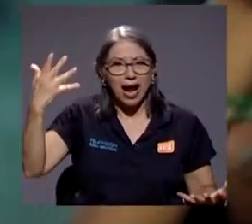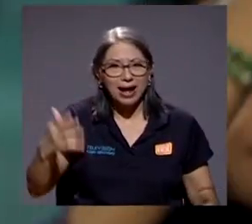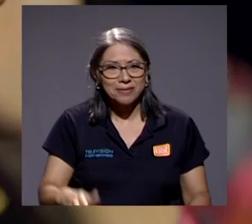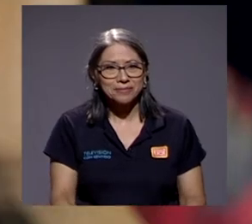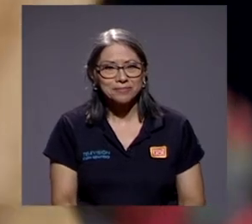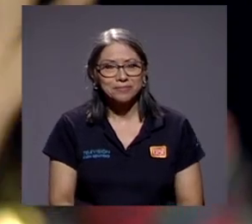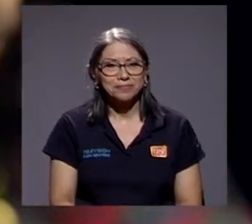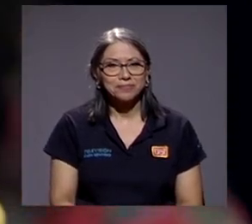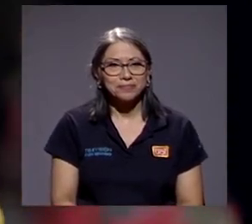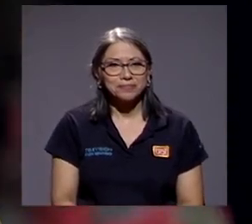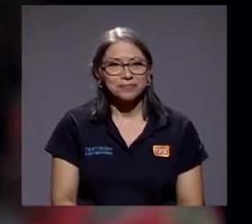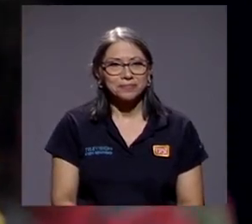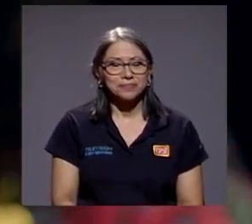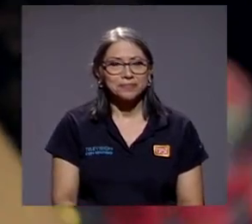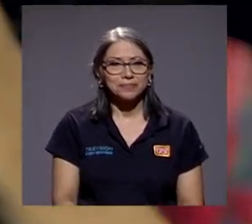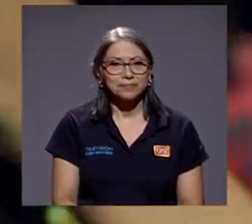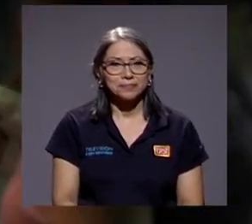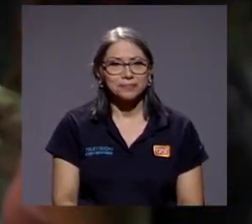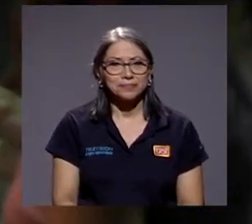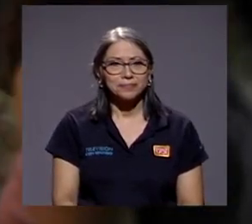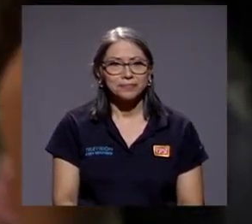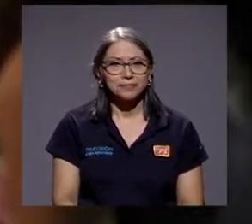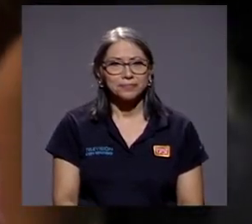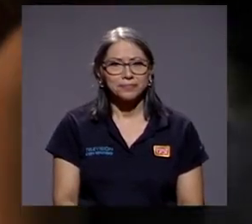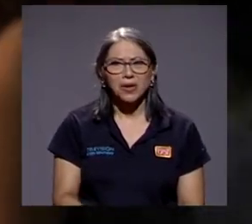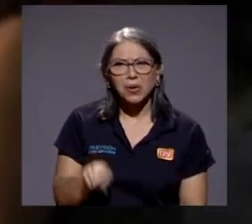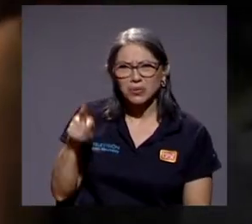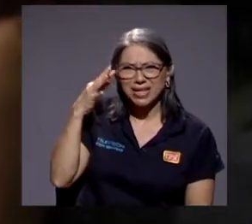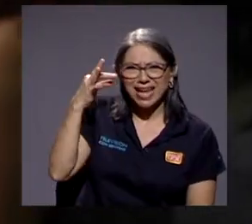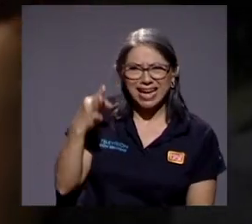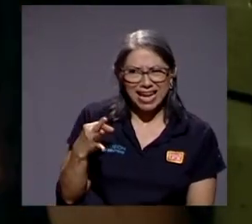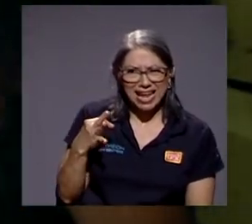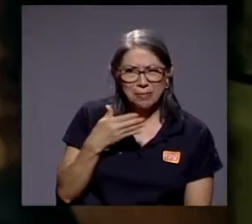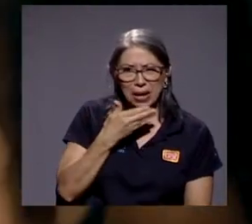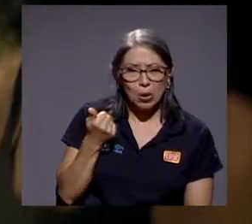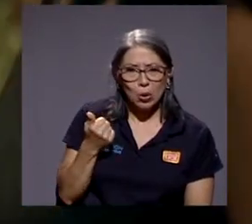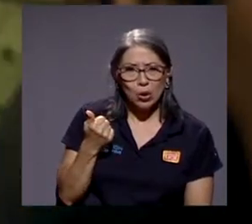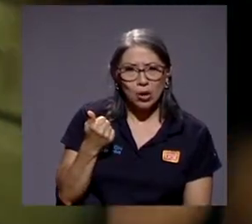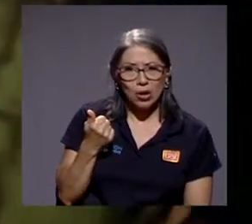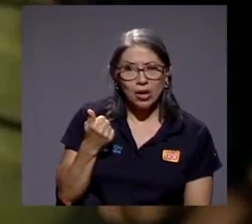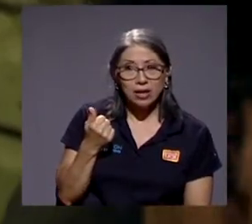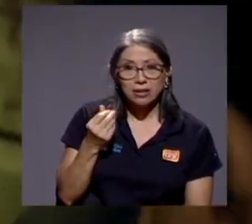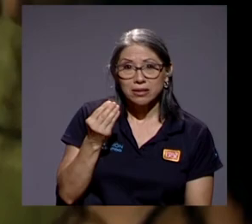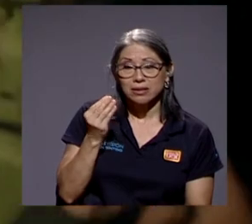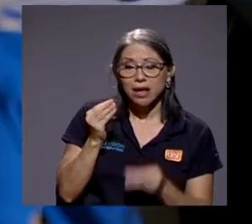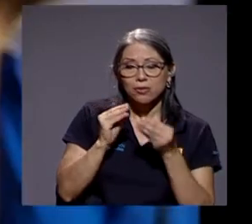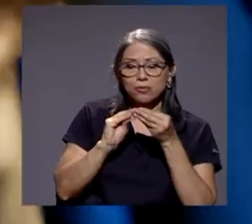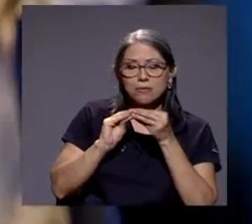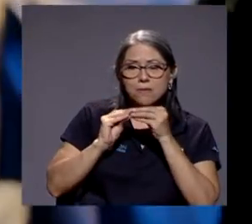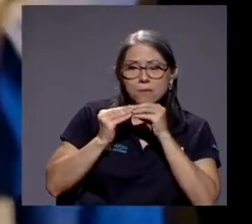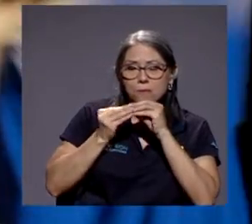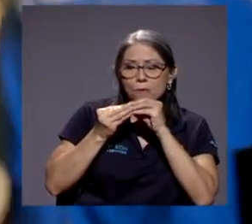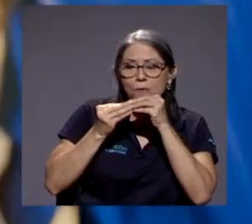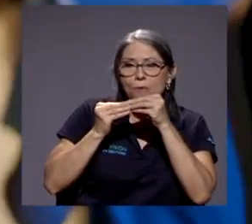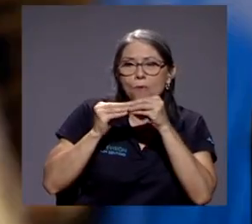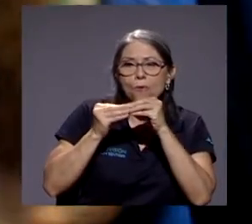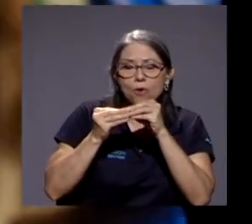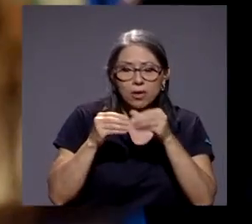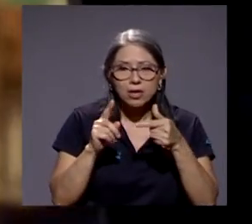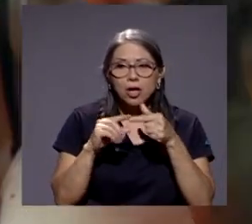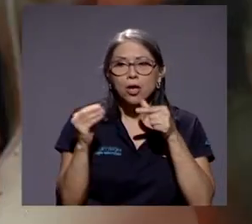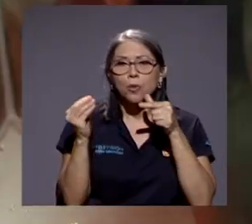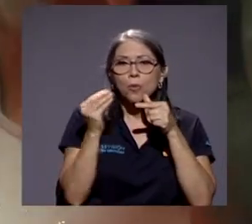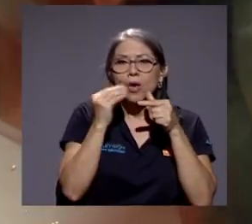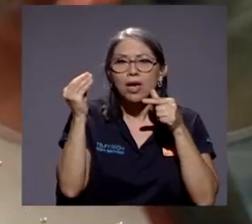2 usted que cree que es mejor dar un beso largo piquito o un beso